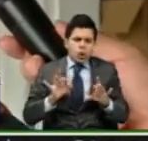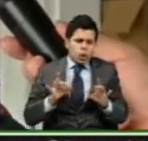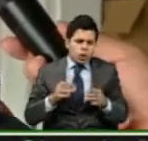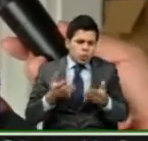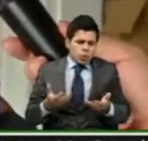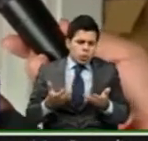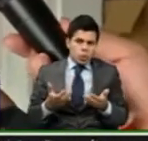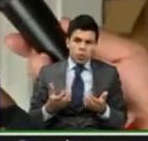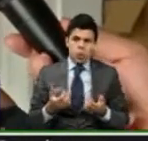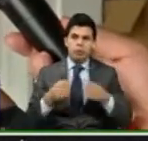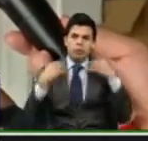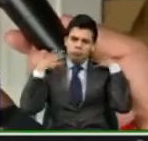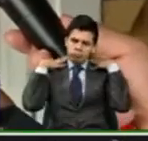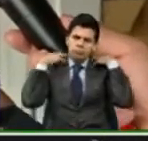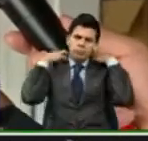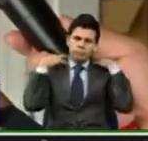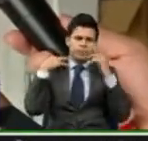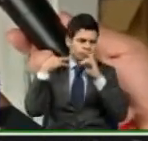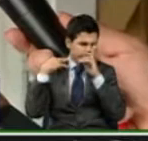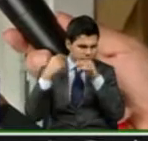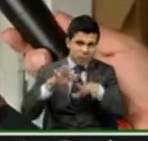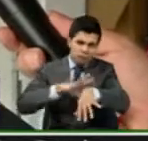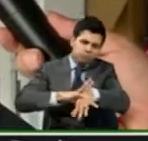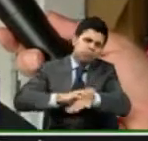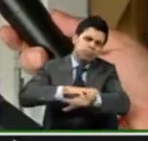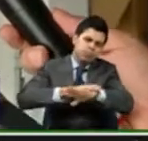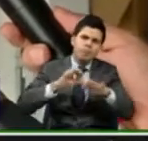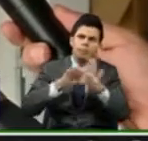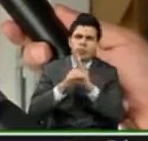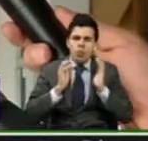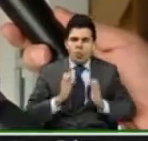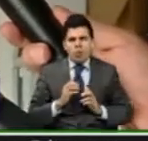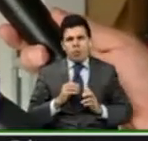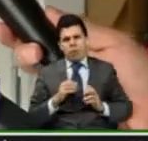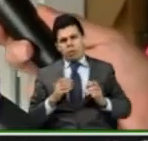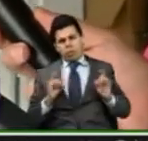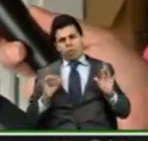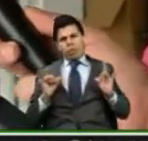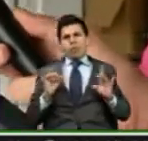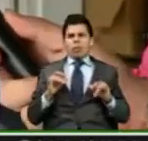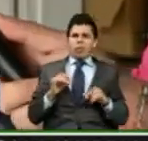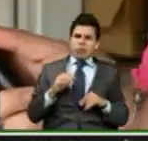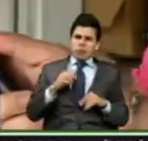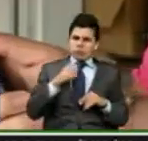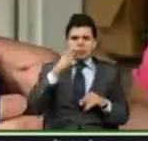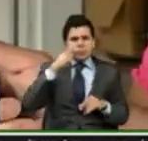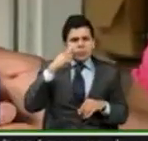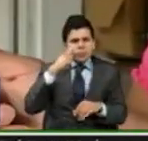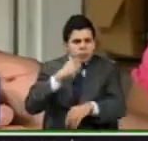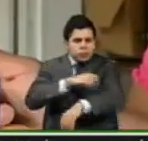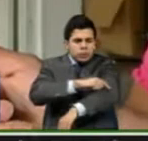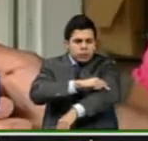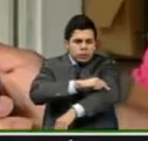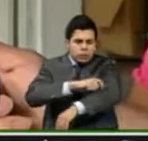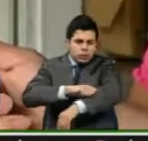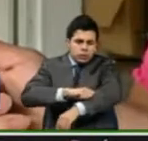bueno, me hizo unos masajes sin nada. Por la noche el cuerpo era como si le tuvieran a uno la carne, es la carne y la piel. Así como entre